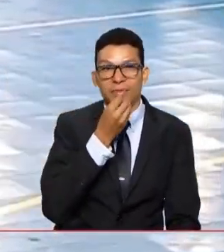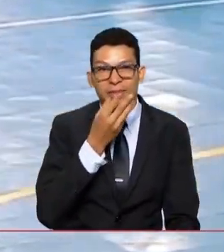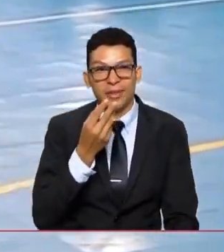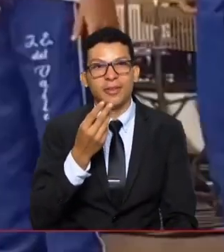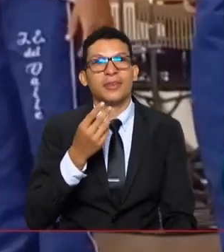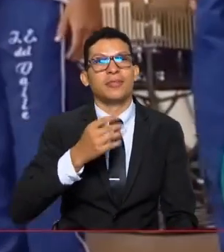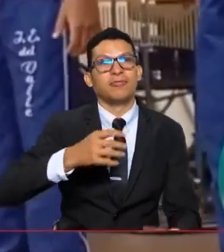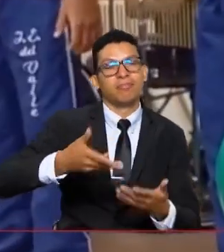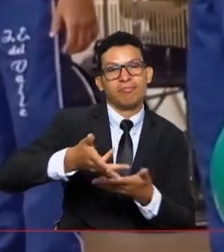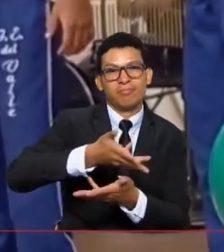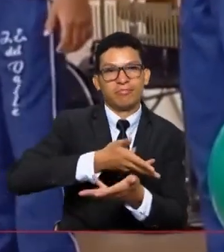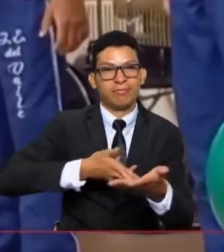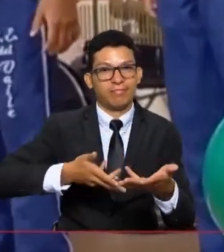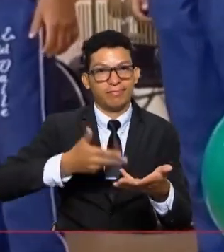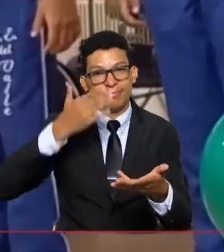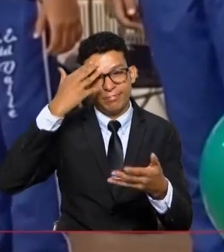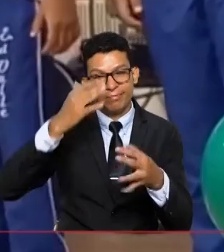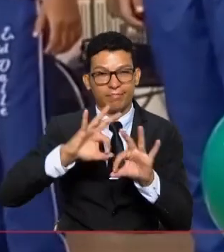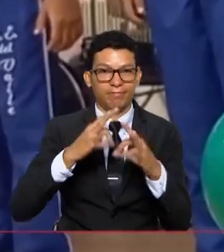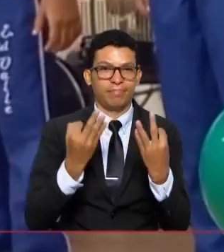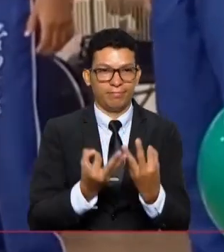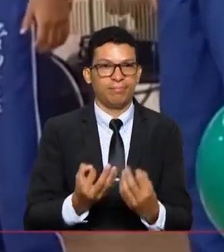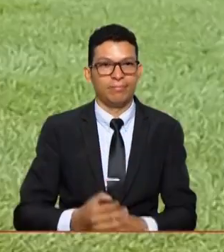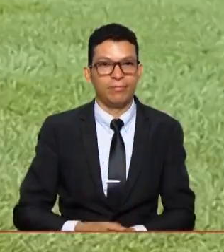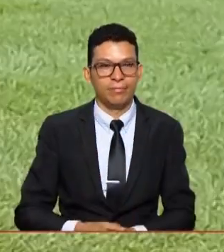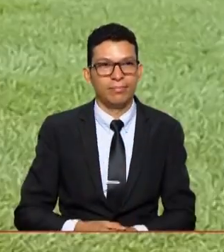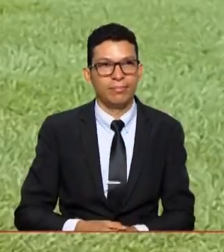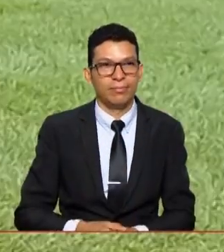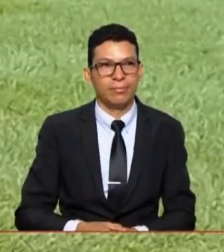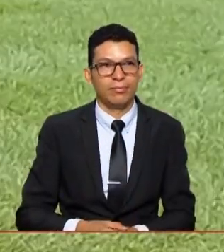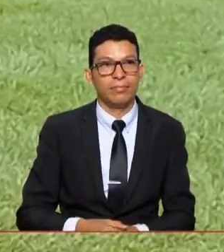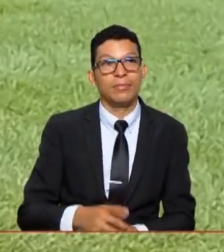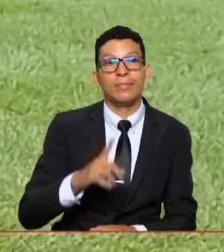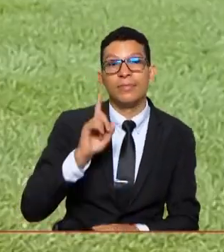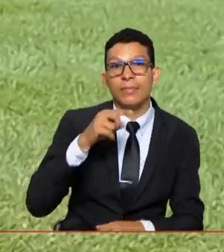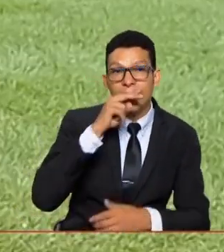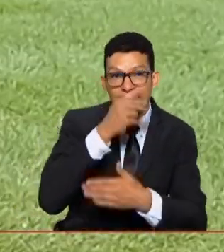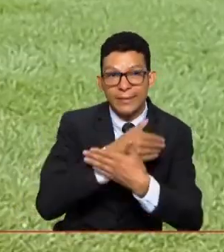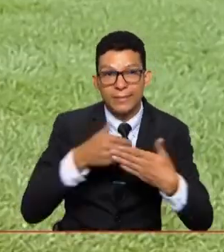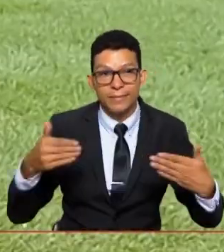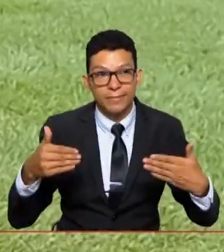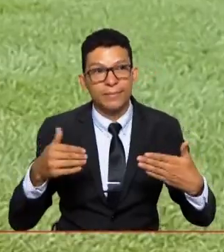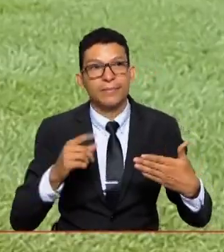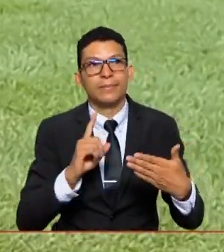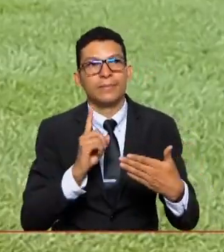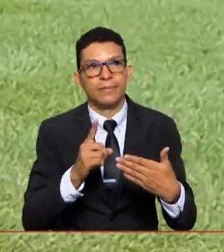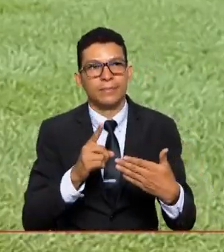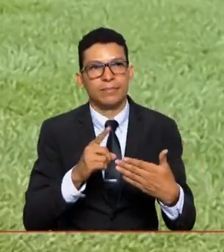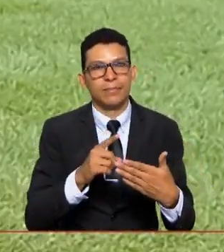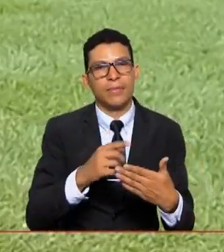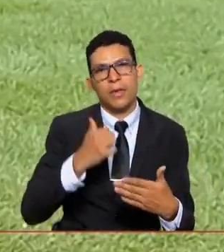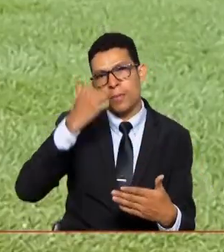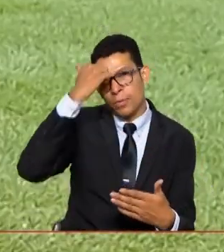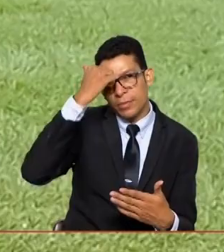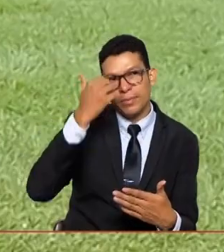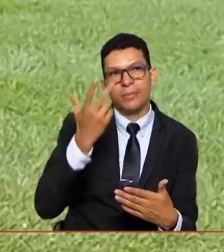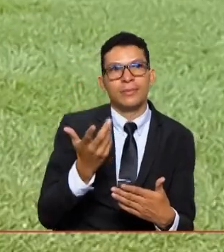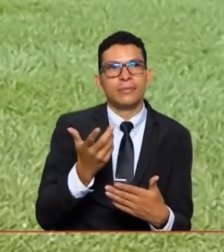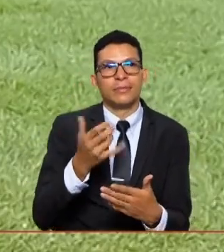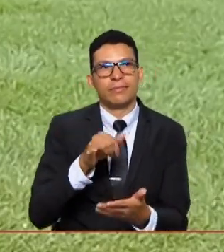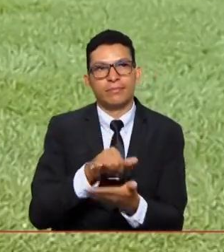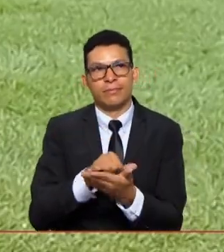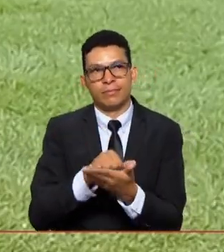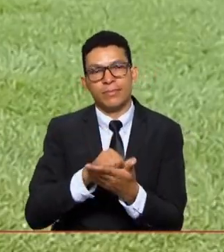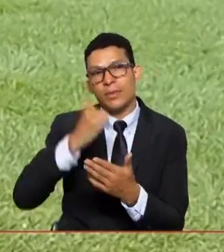compartir, sobre todo con las familias. Un poco de cada día de los niños, estar ahí ensayando con su profesor de guía,